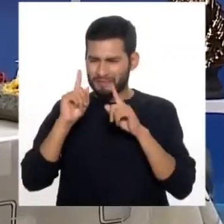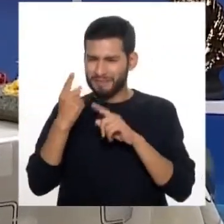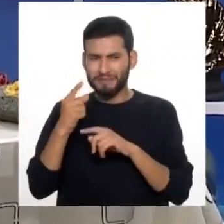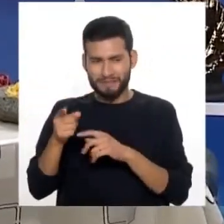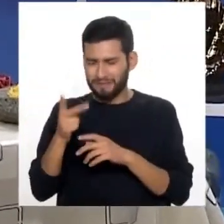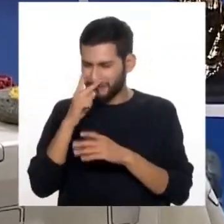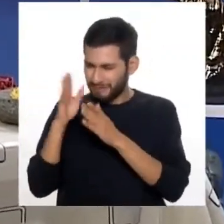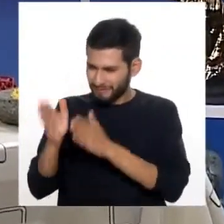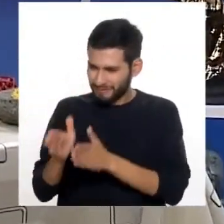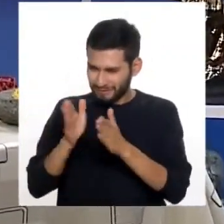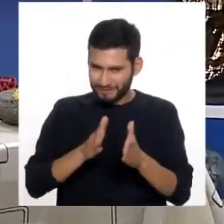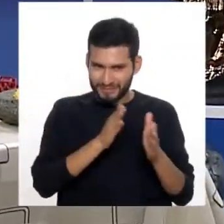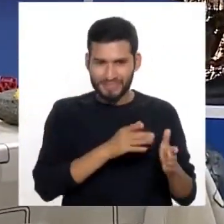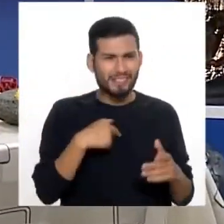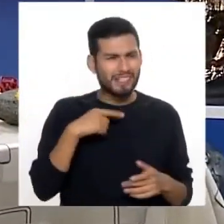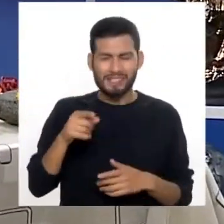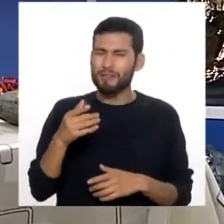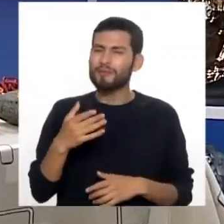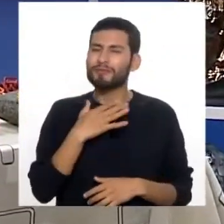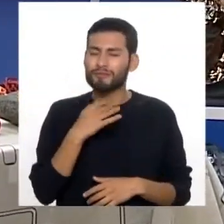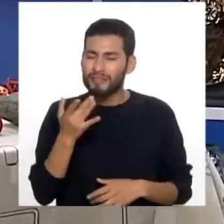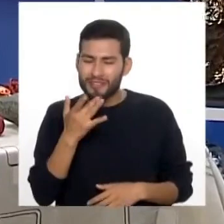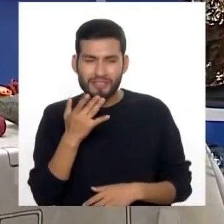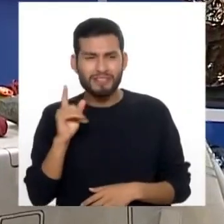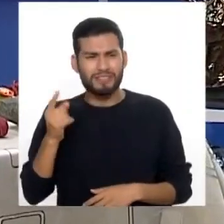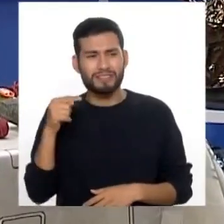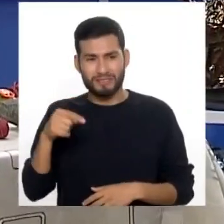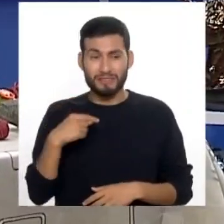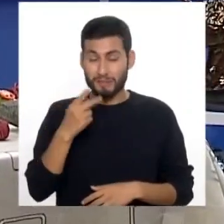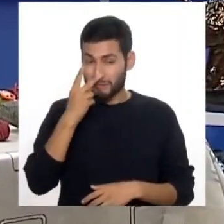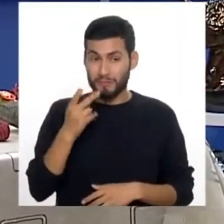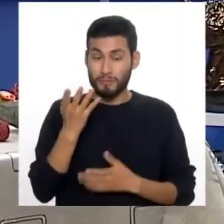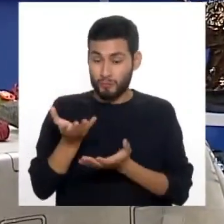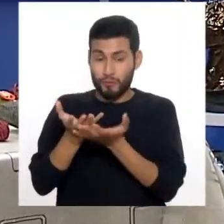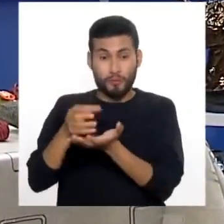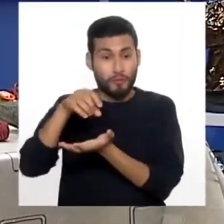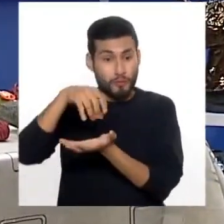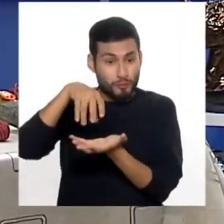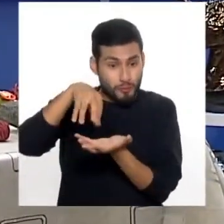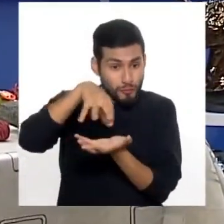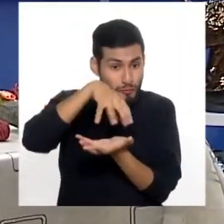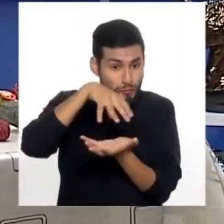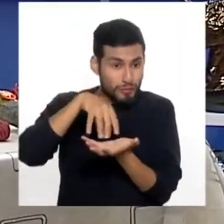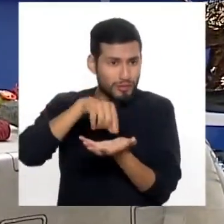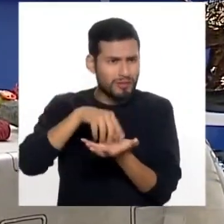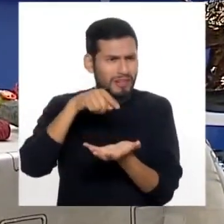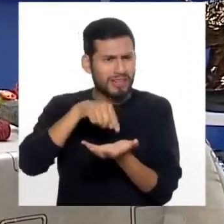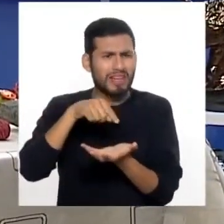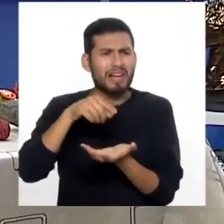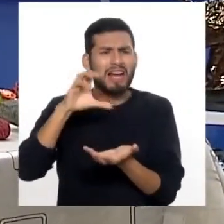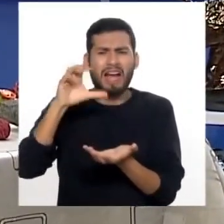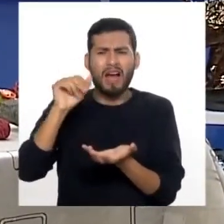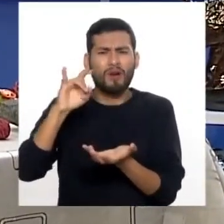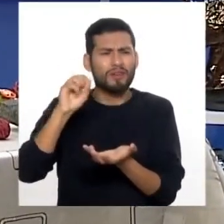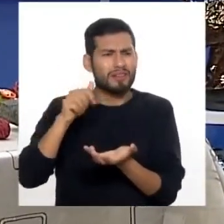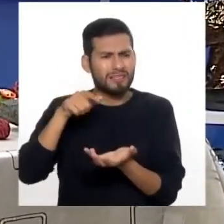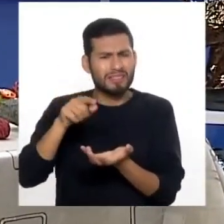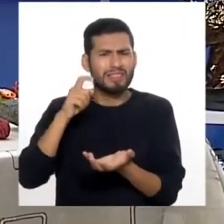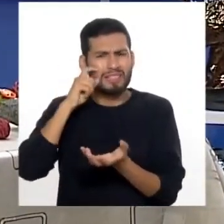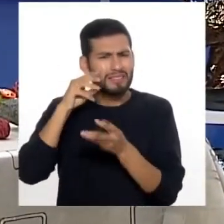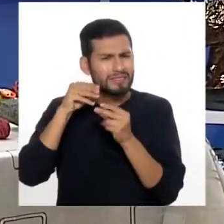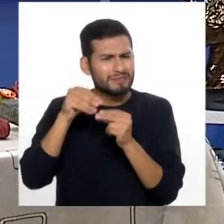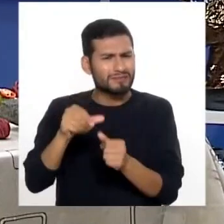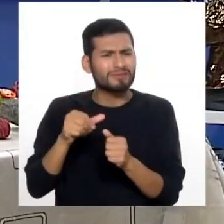que Cristian, nuestro catador. Este primer plato que tenemos, me encanta además la presentación. Sí. Esta causa con este